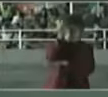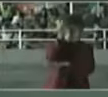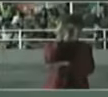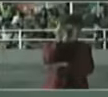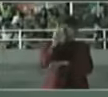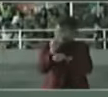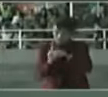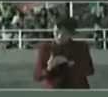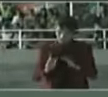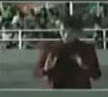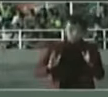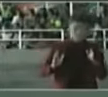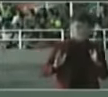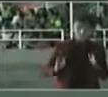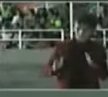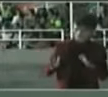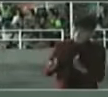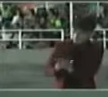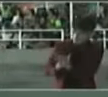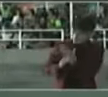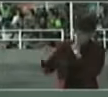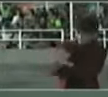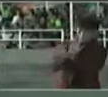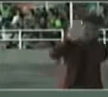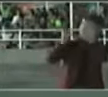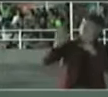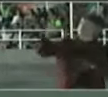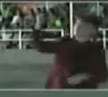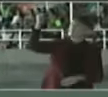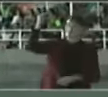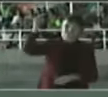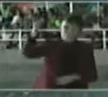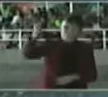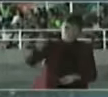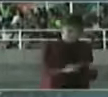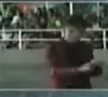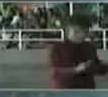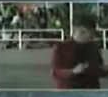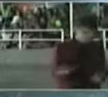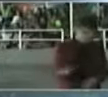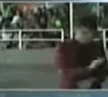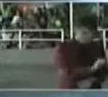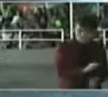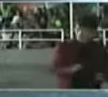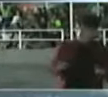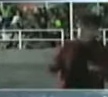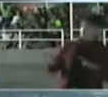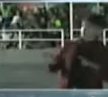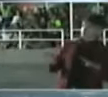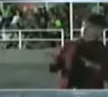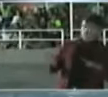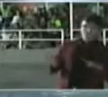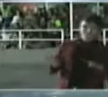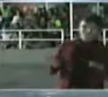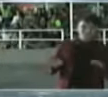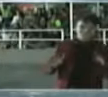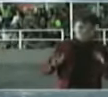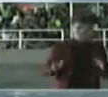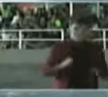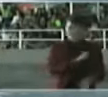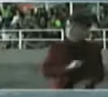Se manifestará la gloria de Jehová y toda carne juntamente la verá. Por tanto, el